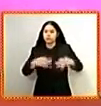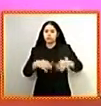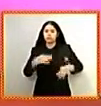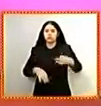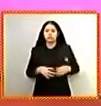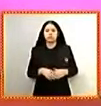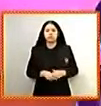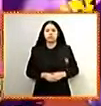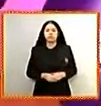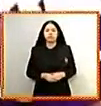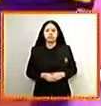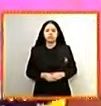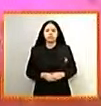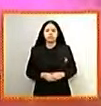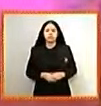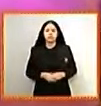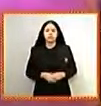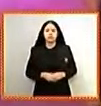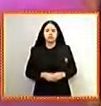felicidades.